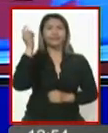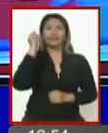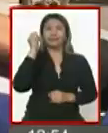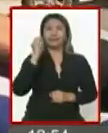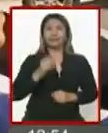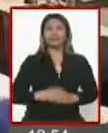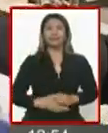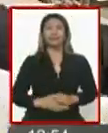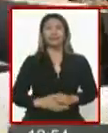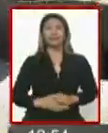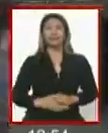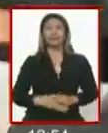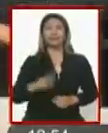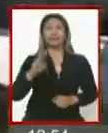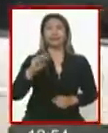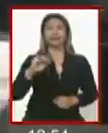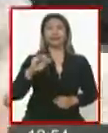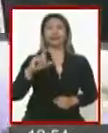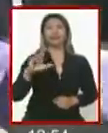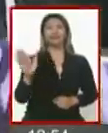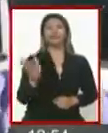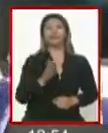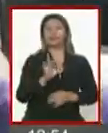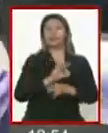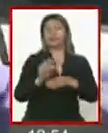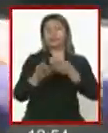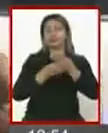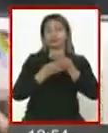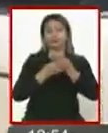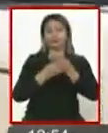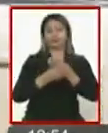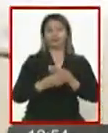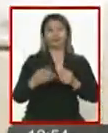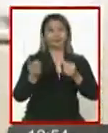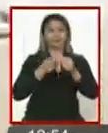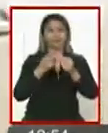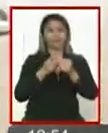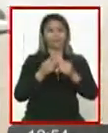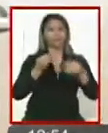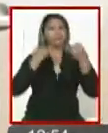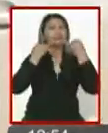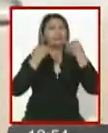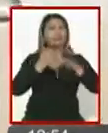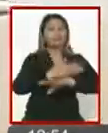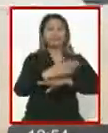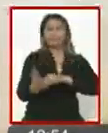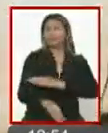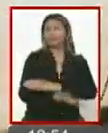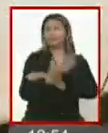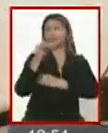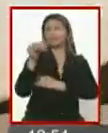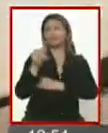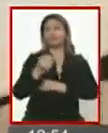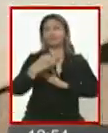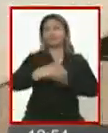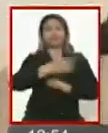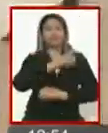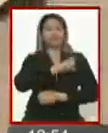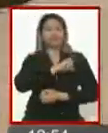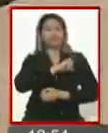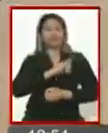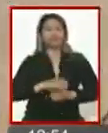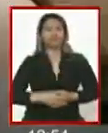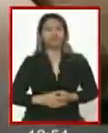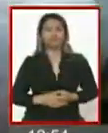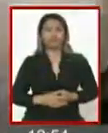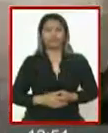testigos. Mariela Menacho, funcionaria del Banco Económico, fue la primera en declarar durante la mañana de este jueves en la Fuerza Especial de Lucha contra